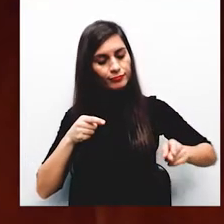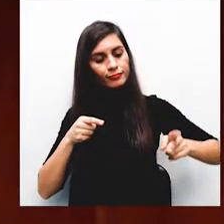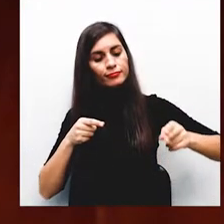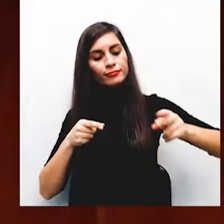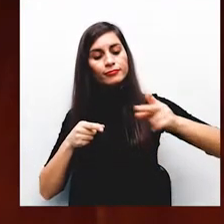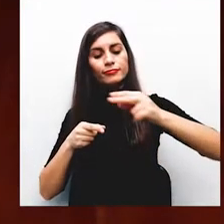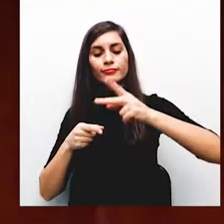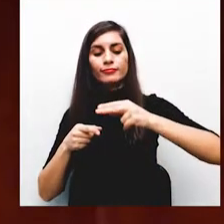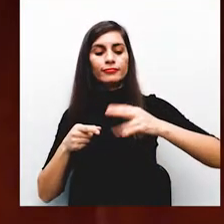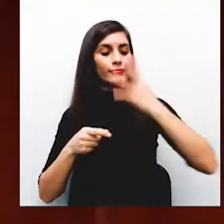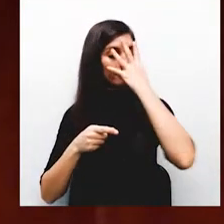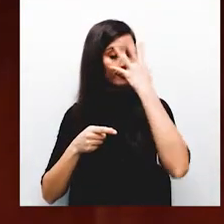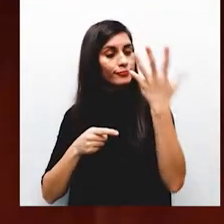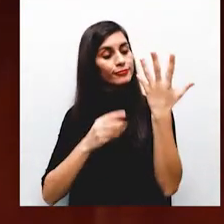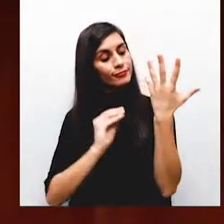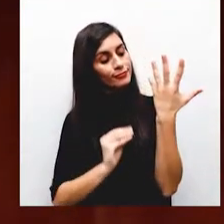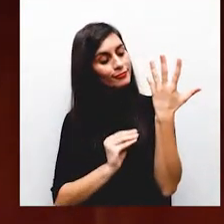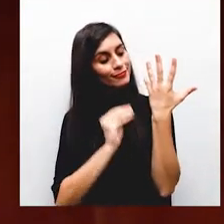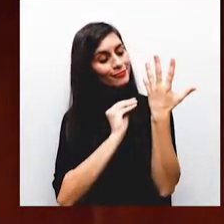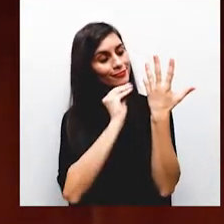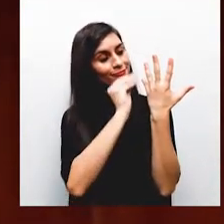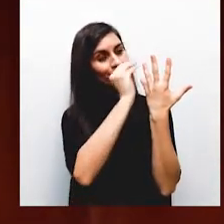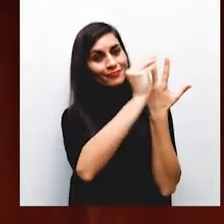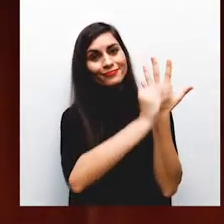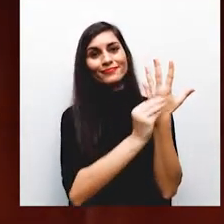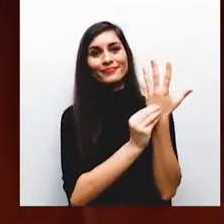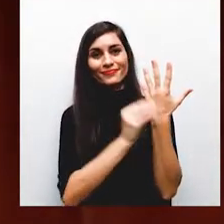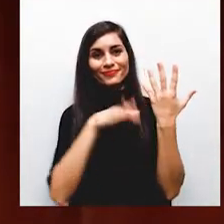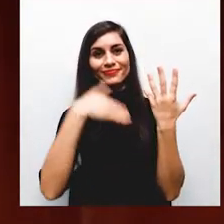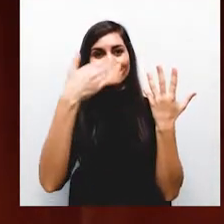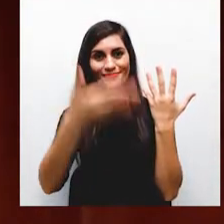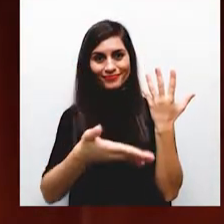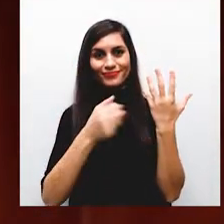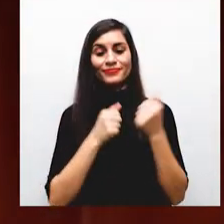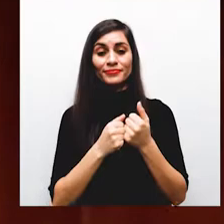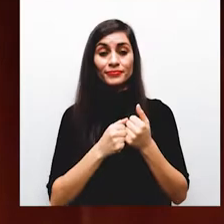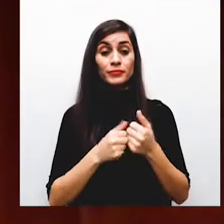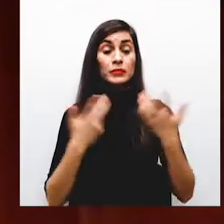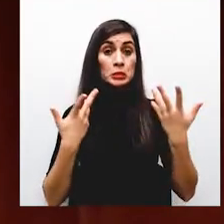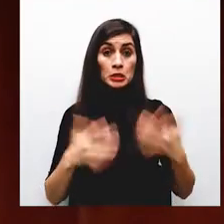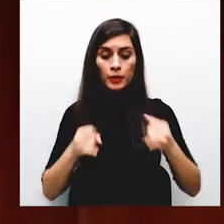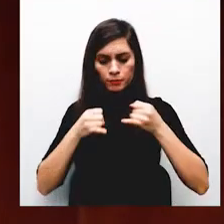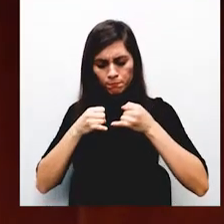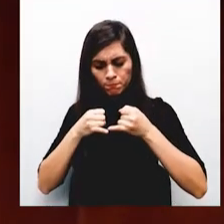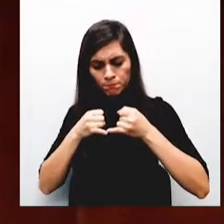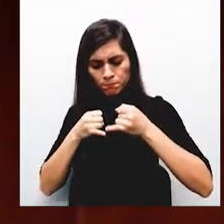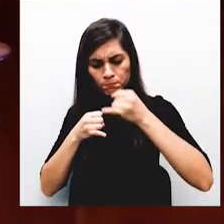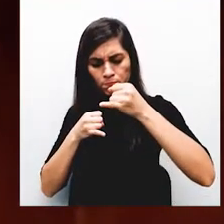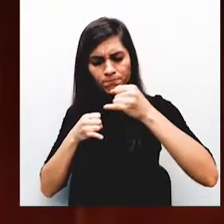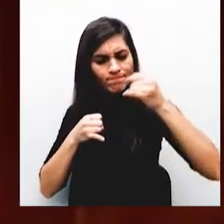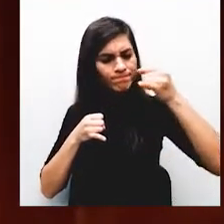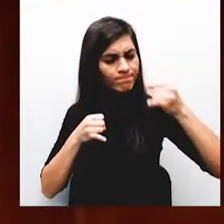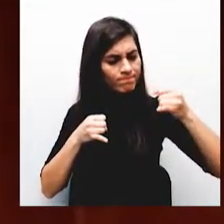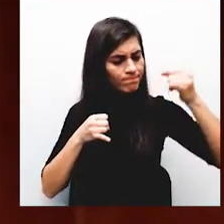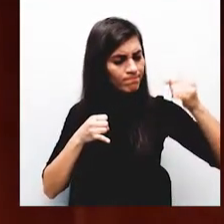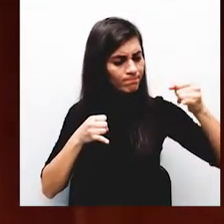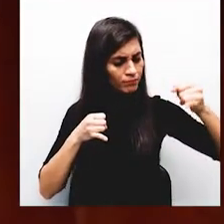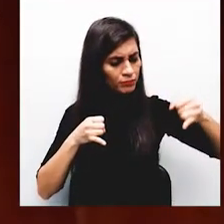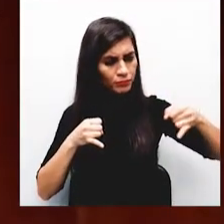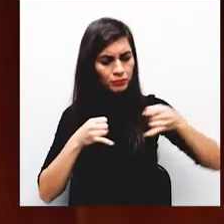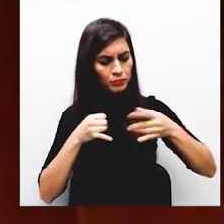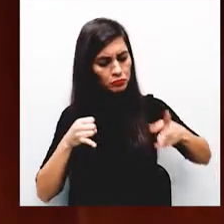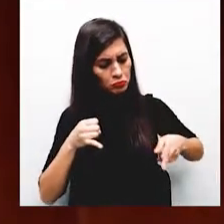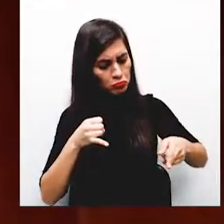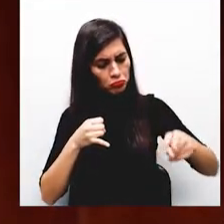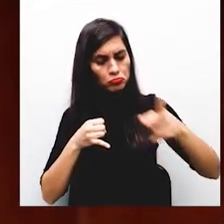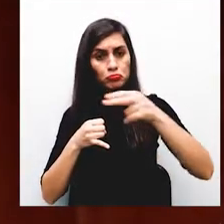el fondo que va a tener nuestra máscara. Una vez que haya delineado mi máscara y la